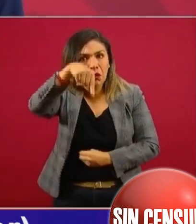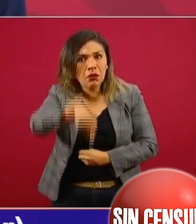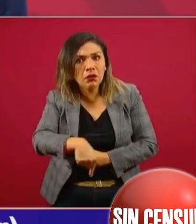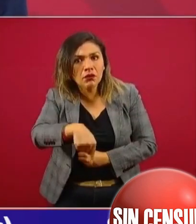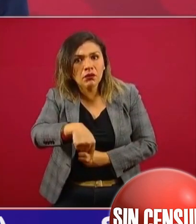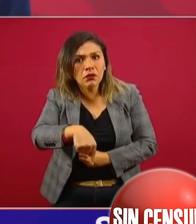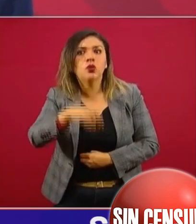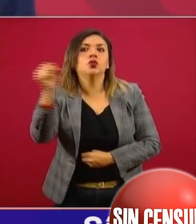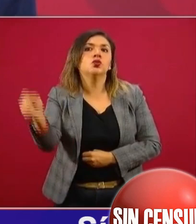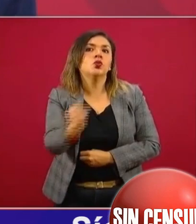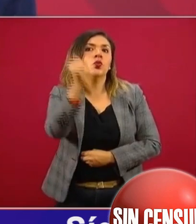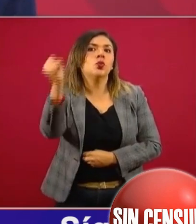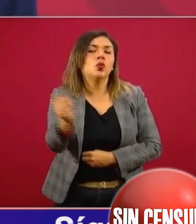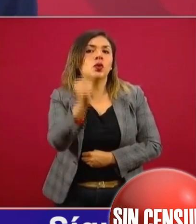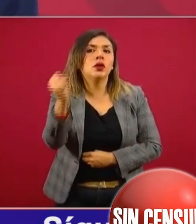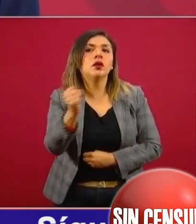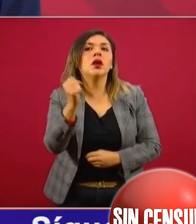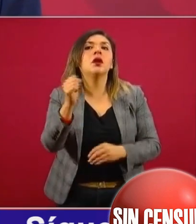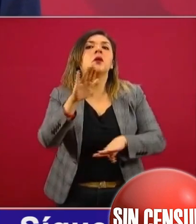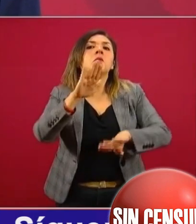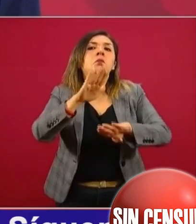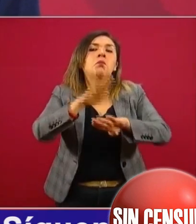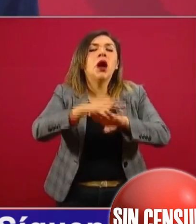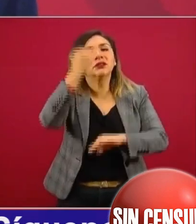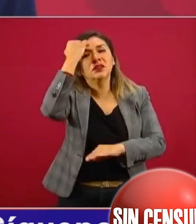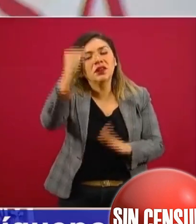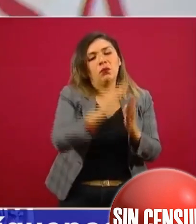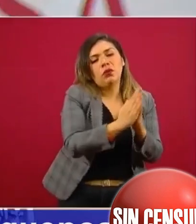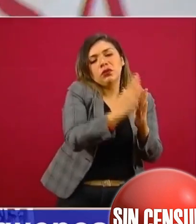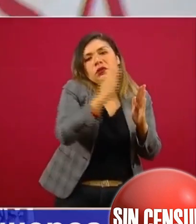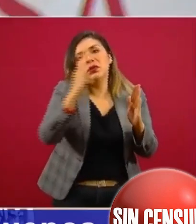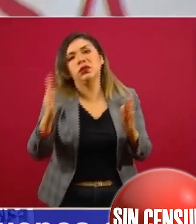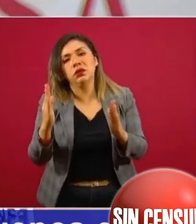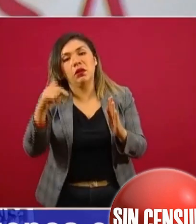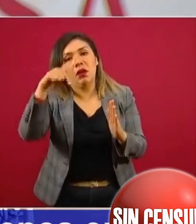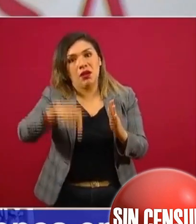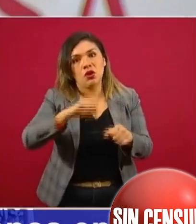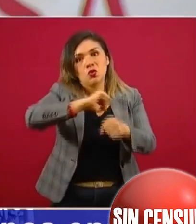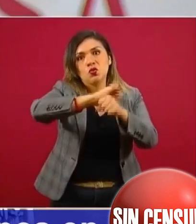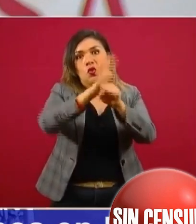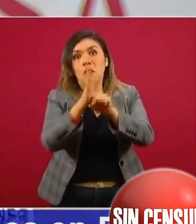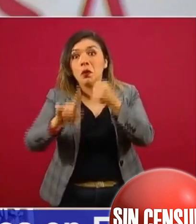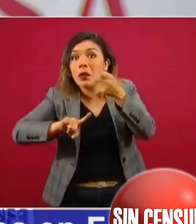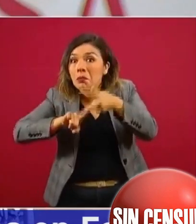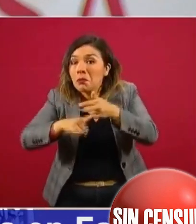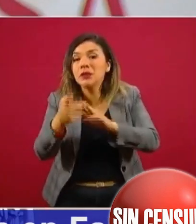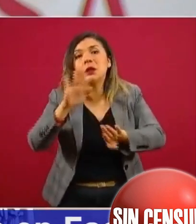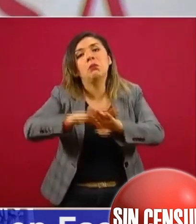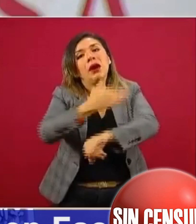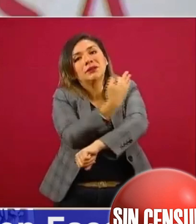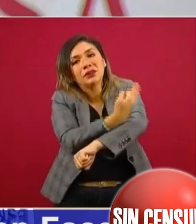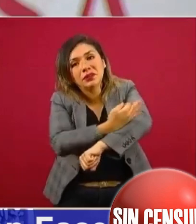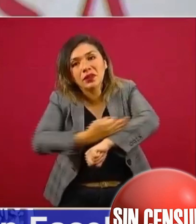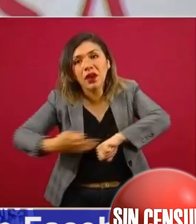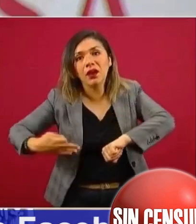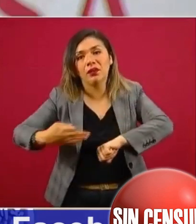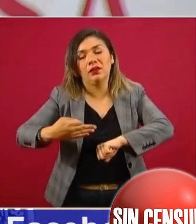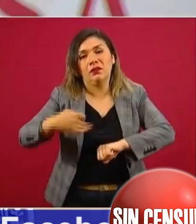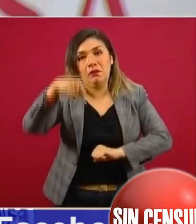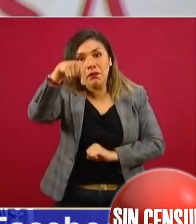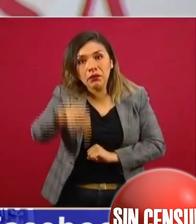tuvimos la suerte de que se retrasó el coronavirus, que nos llegó